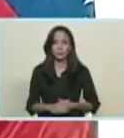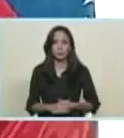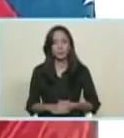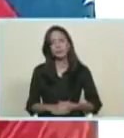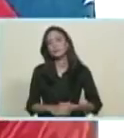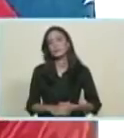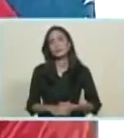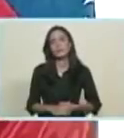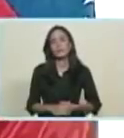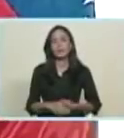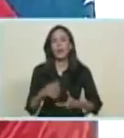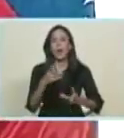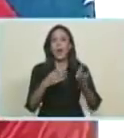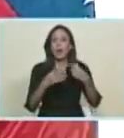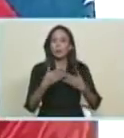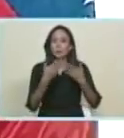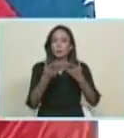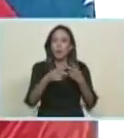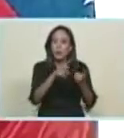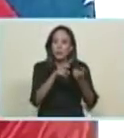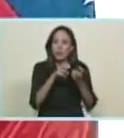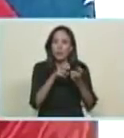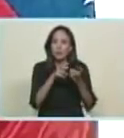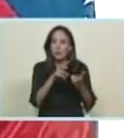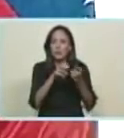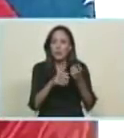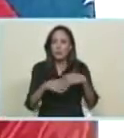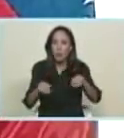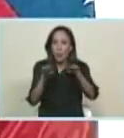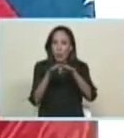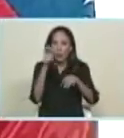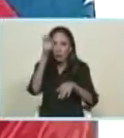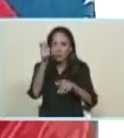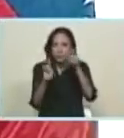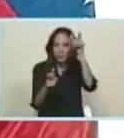La desigualdad en la distribución de los ingresos.